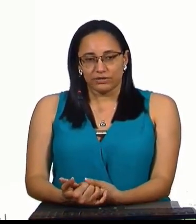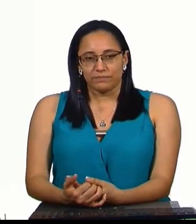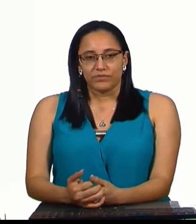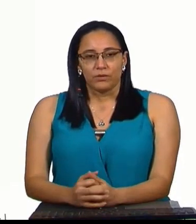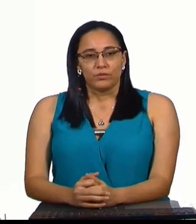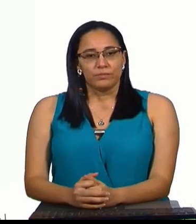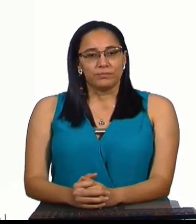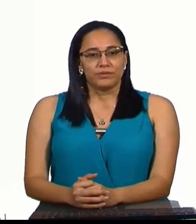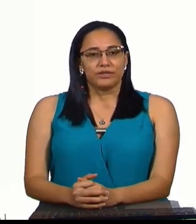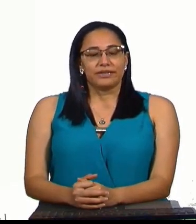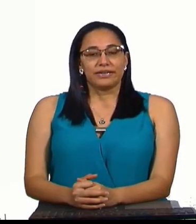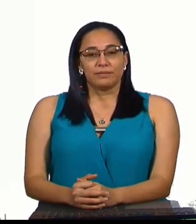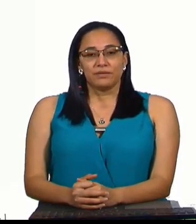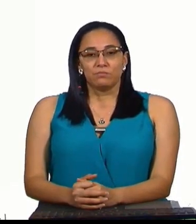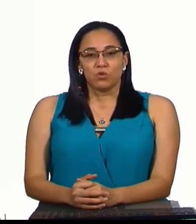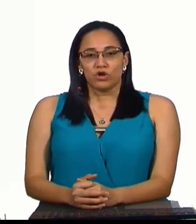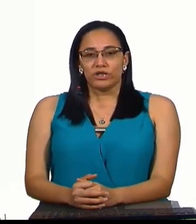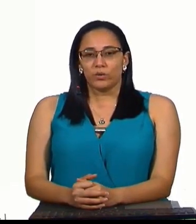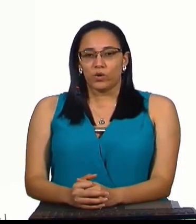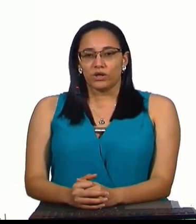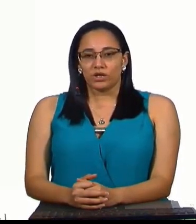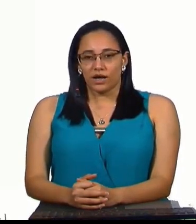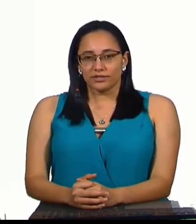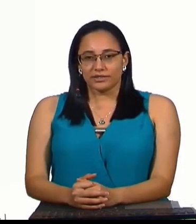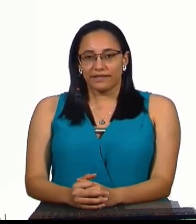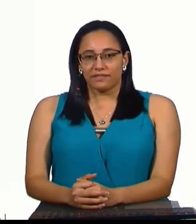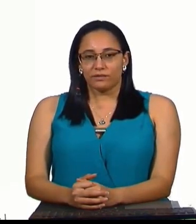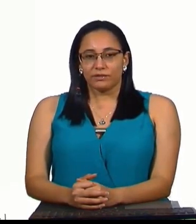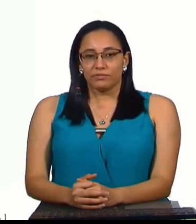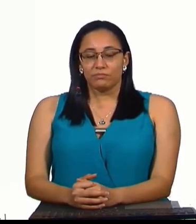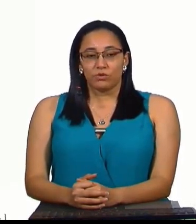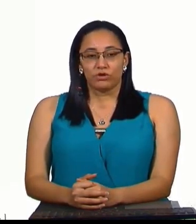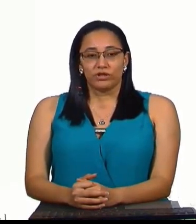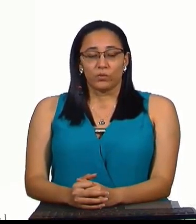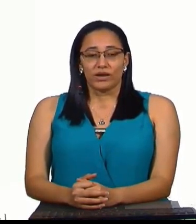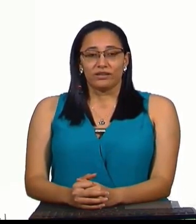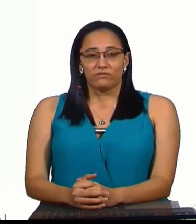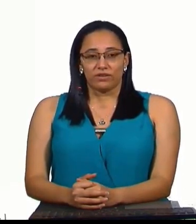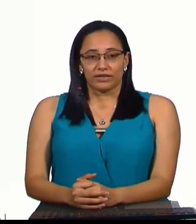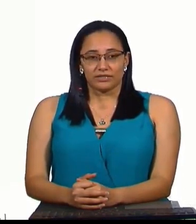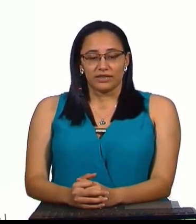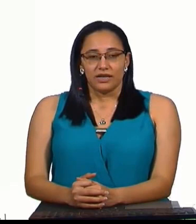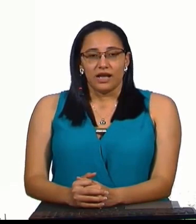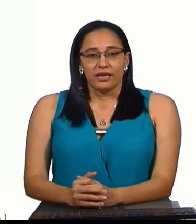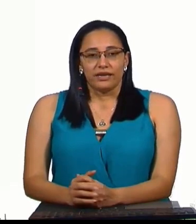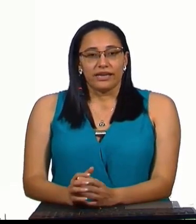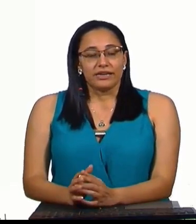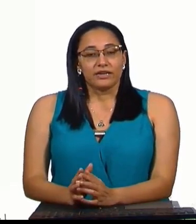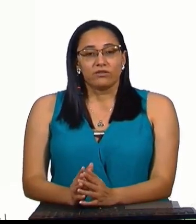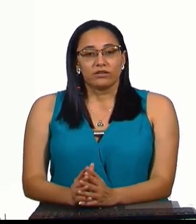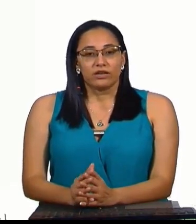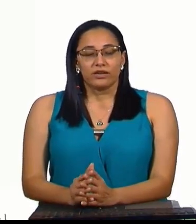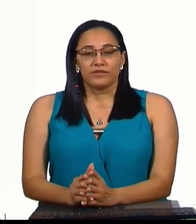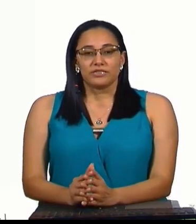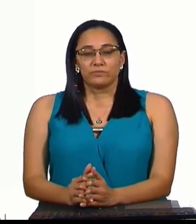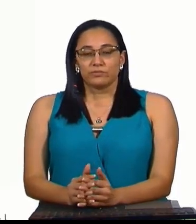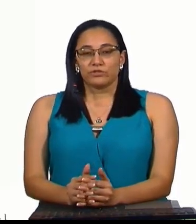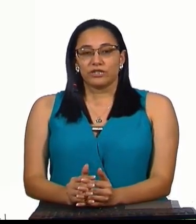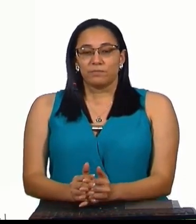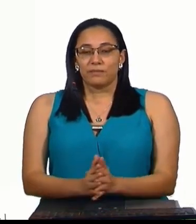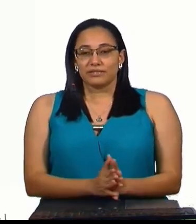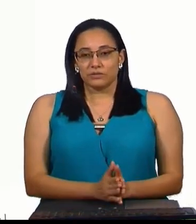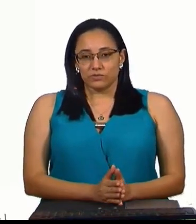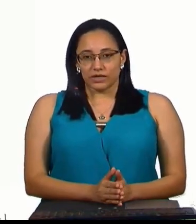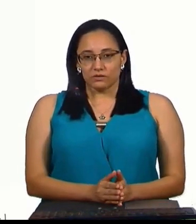de simple. Remember, there can be more than one cause and there may be more than one effect. Hay que recordar que a veces